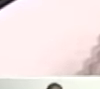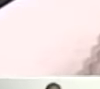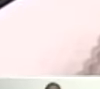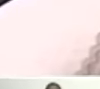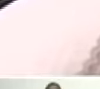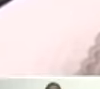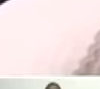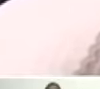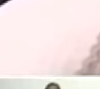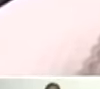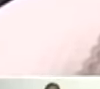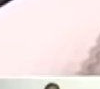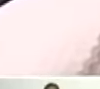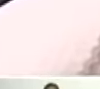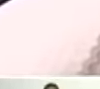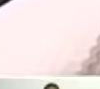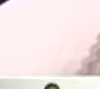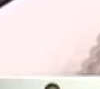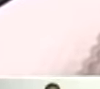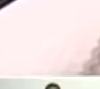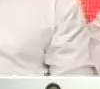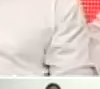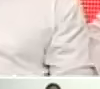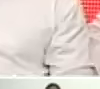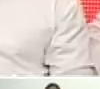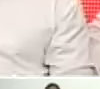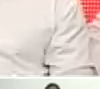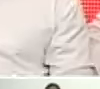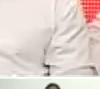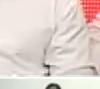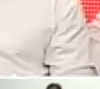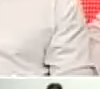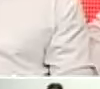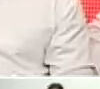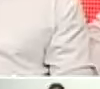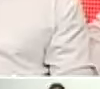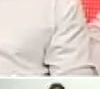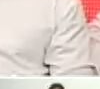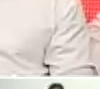Es Díaz Canel. Regaló